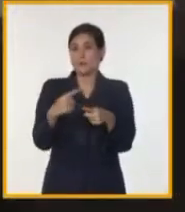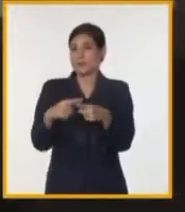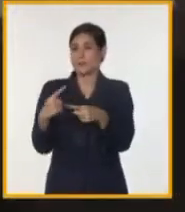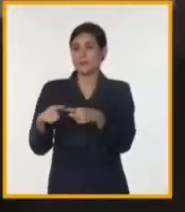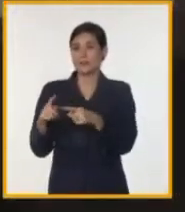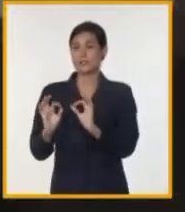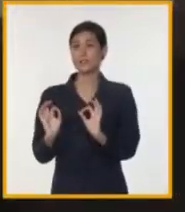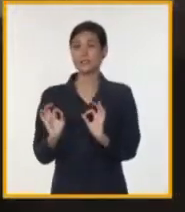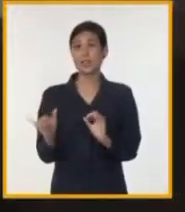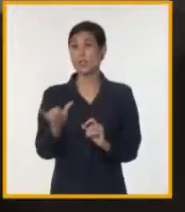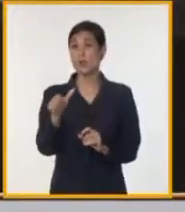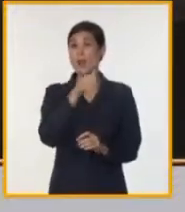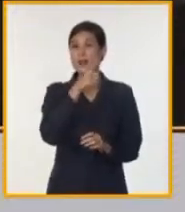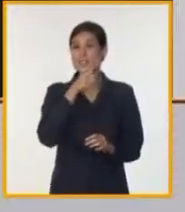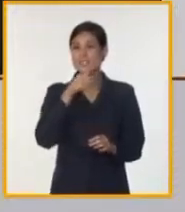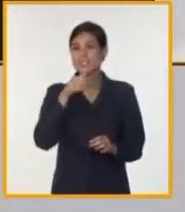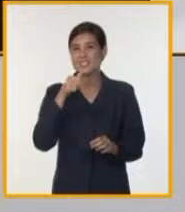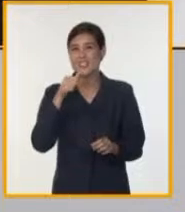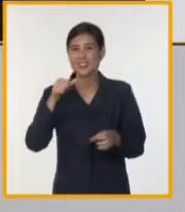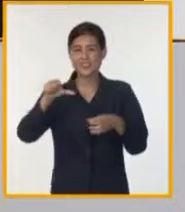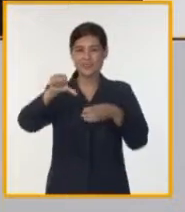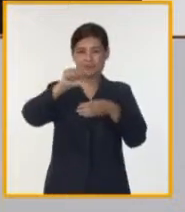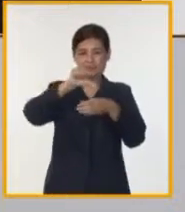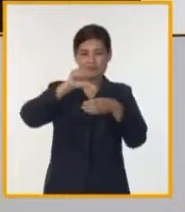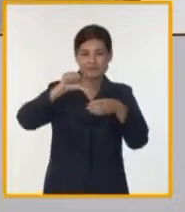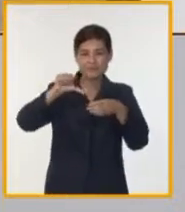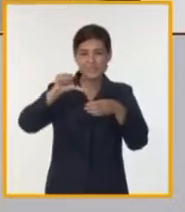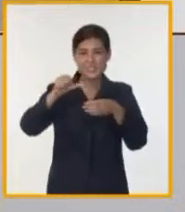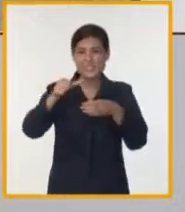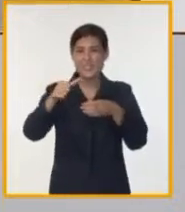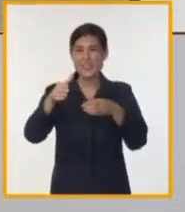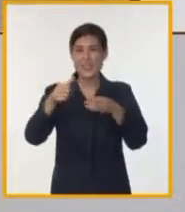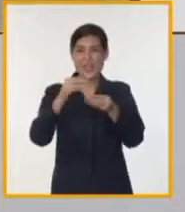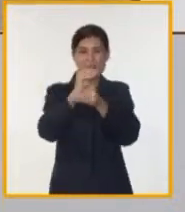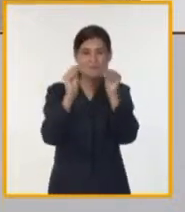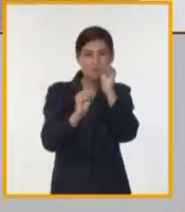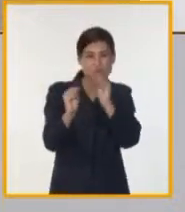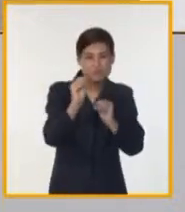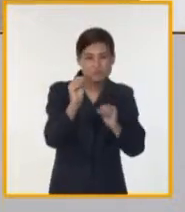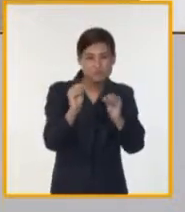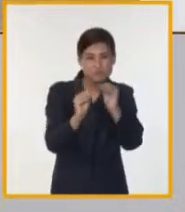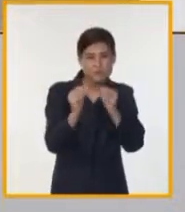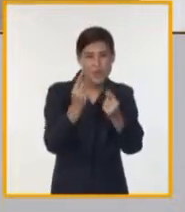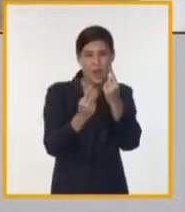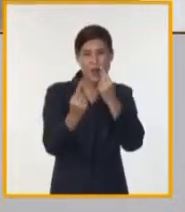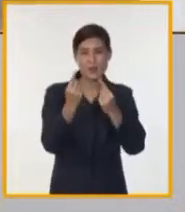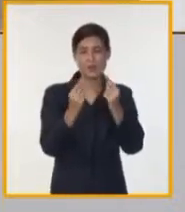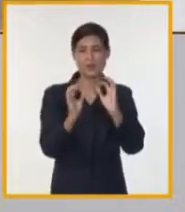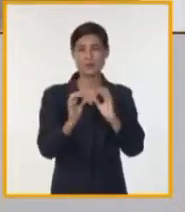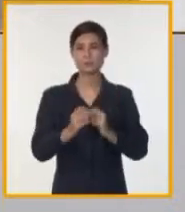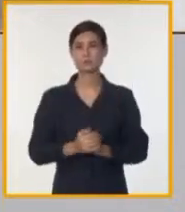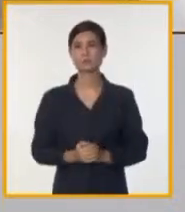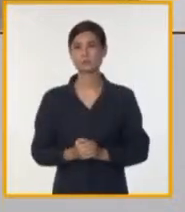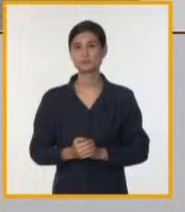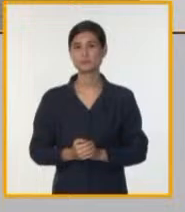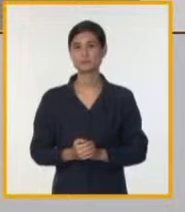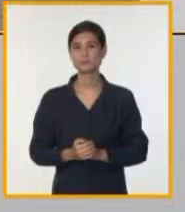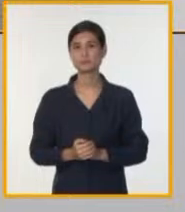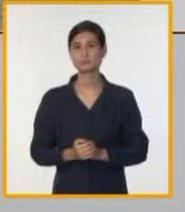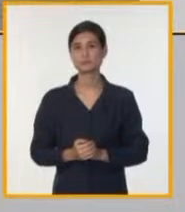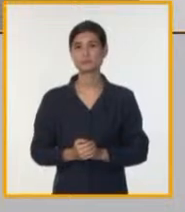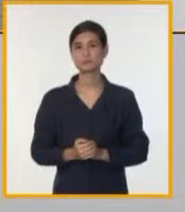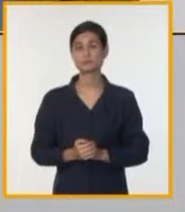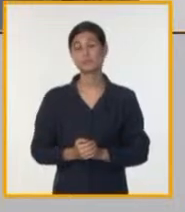lubricantes, tal y como yo estaba mencionando ahí, por la inestabilidad que existe en el país en este sentido. Y aunque hemos intentado encadenarnos